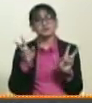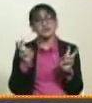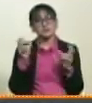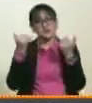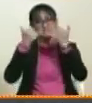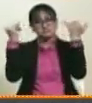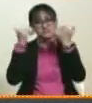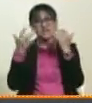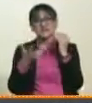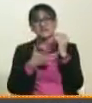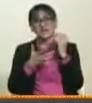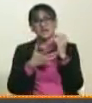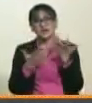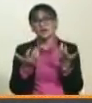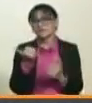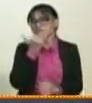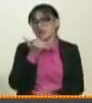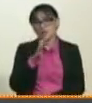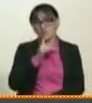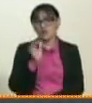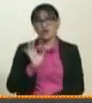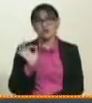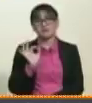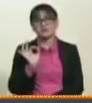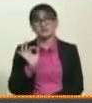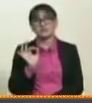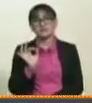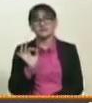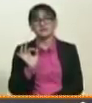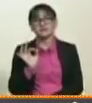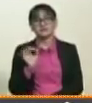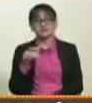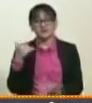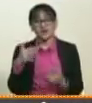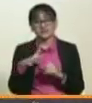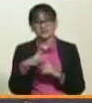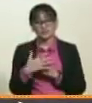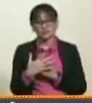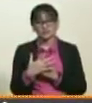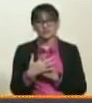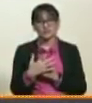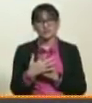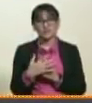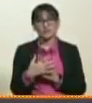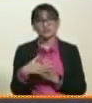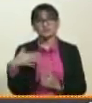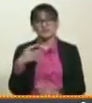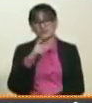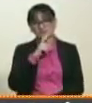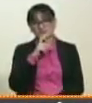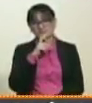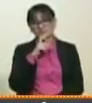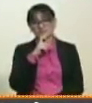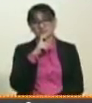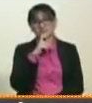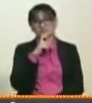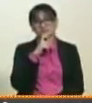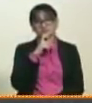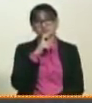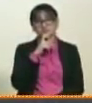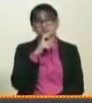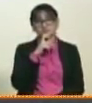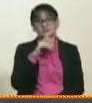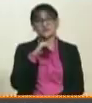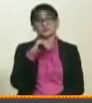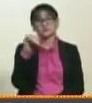técnico nada sucede por suceder el motivo de la situación crítica que está viviendo el estado del zulia